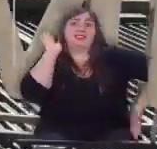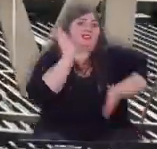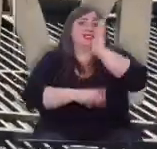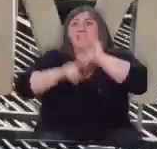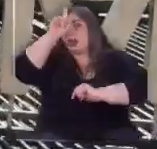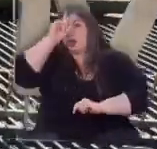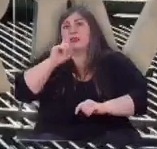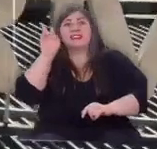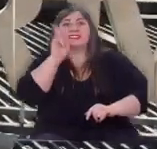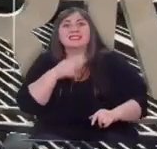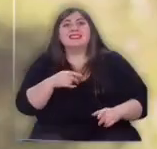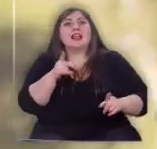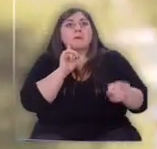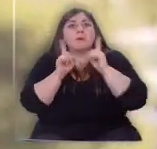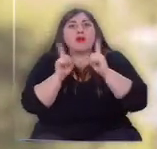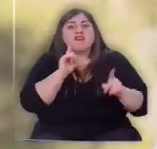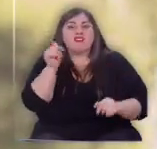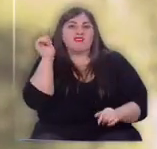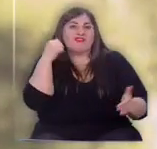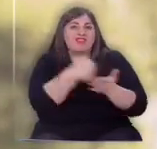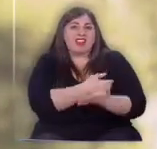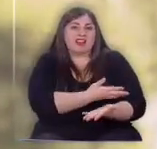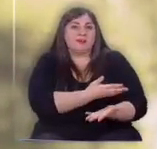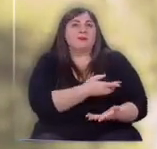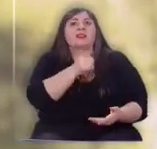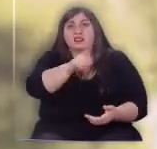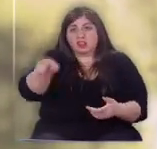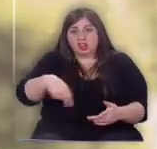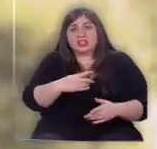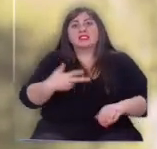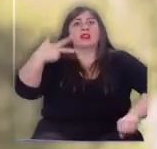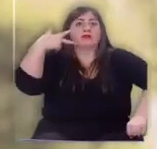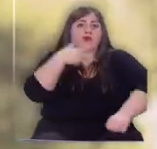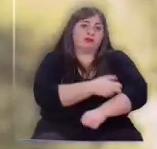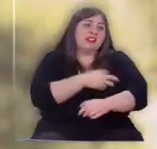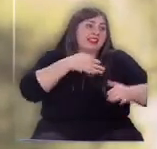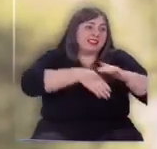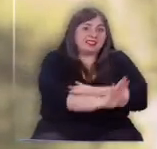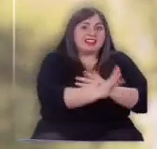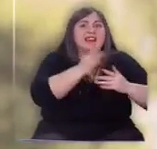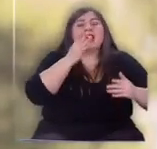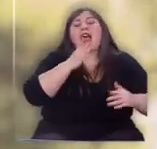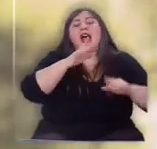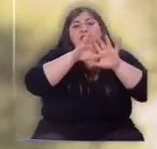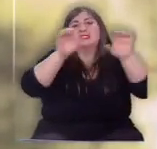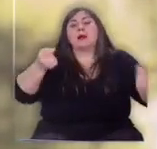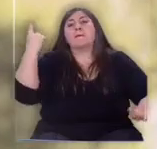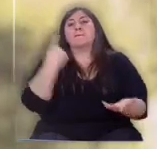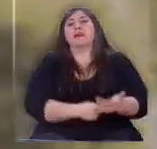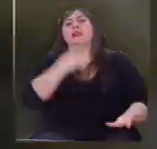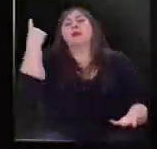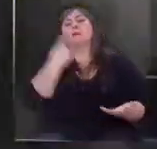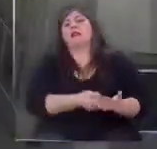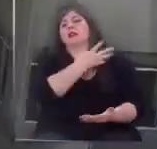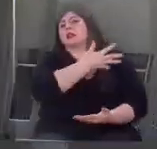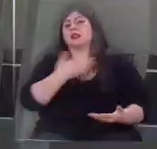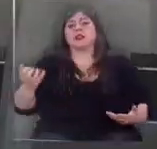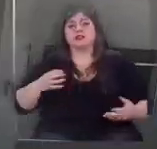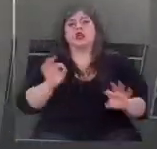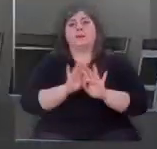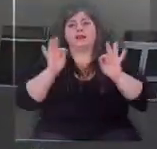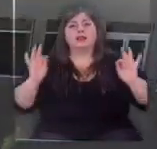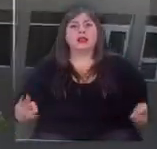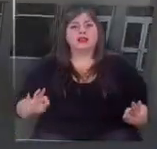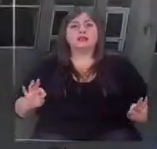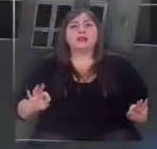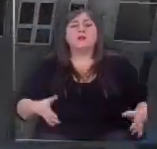aún sin rendir el examen final. Con eso estamos esperando que se puedan inyectar al sistema alrededor de 1.500 especialistas en este minuto. La idea es